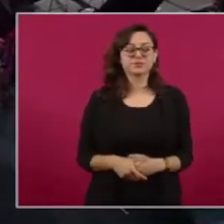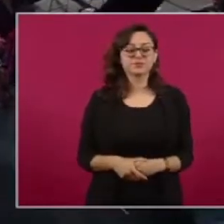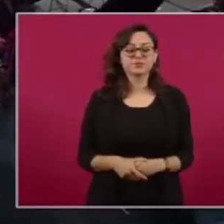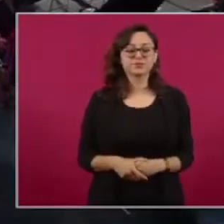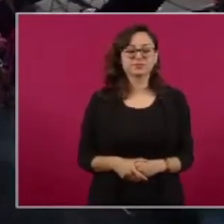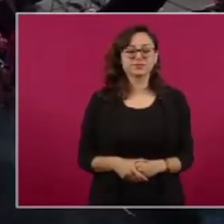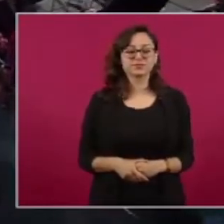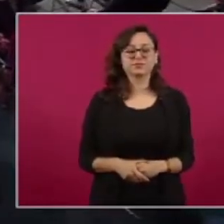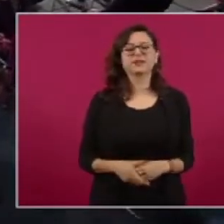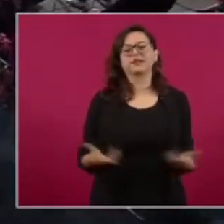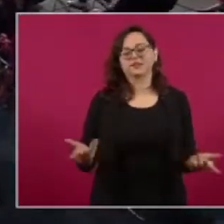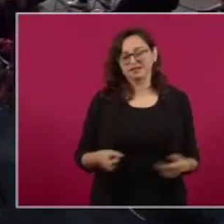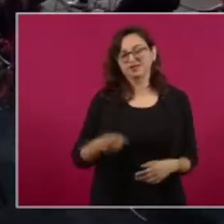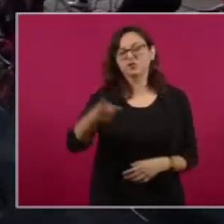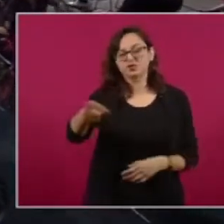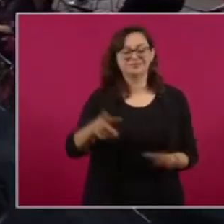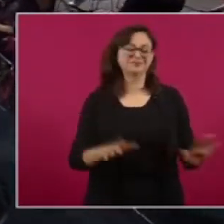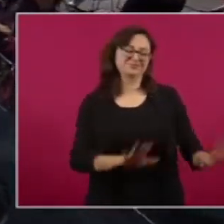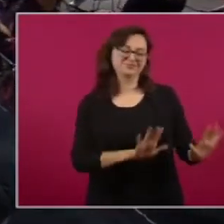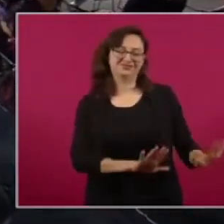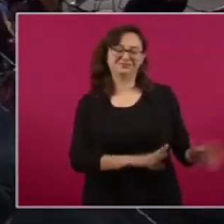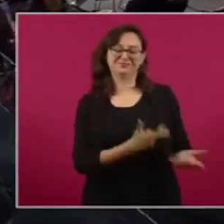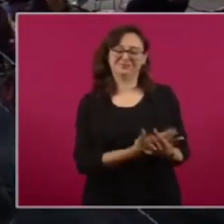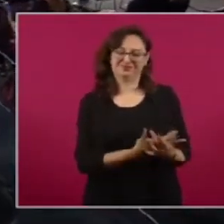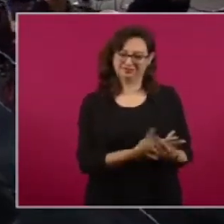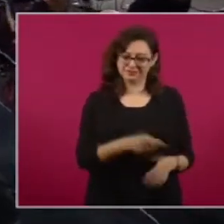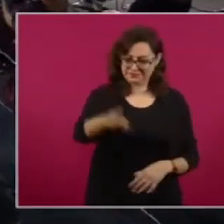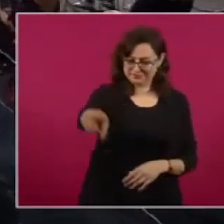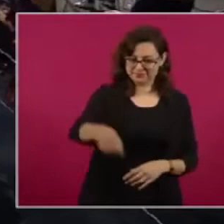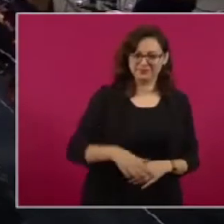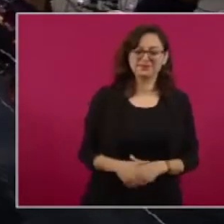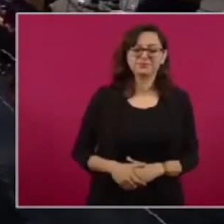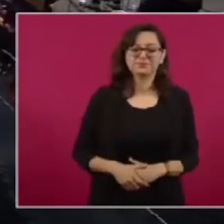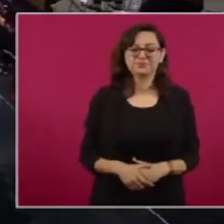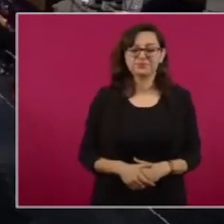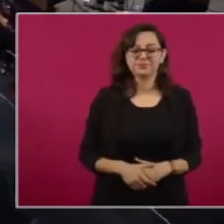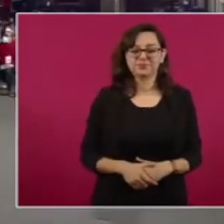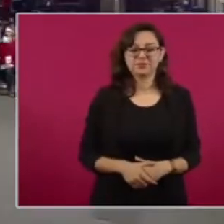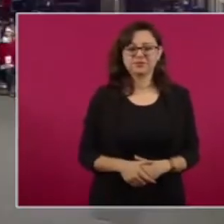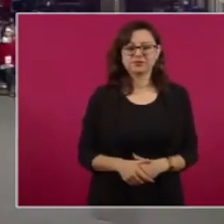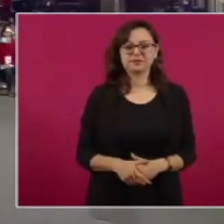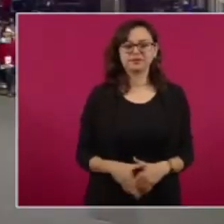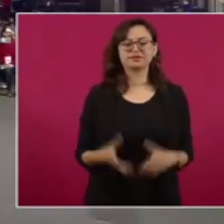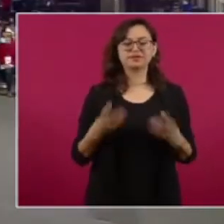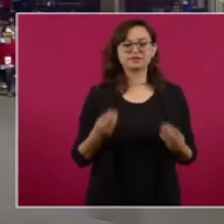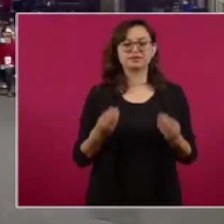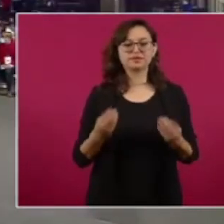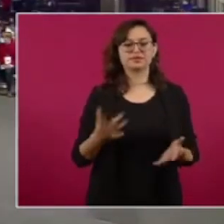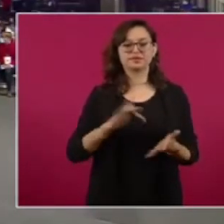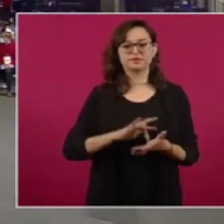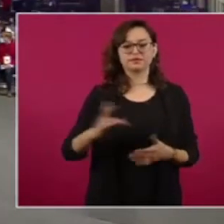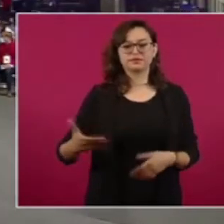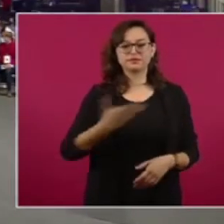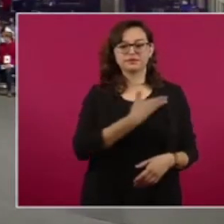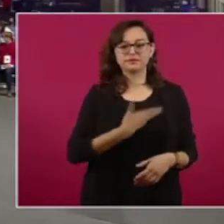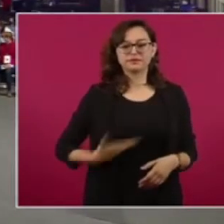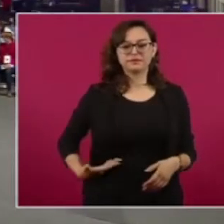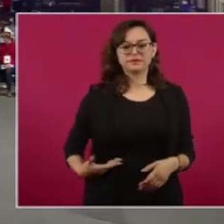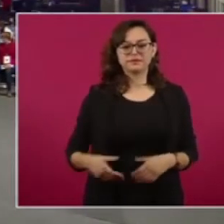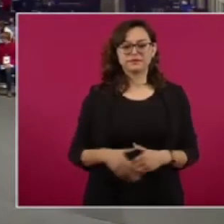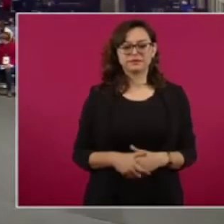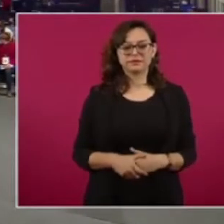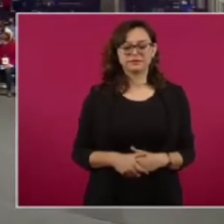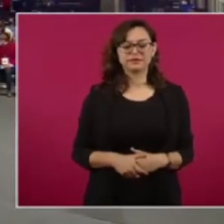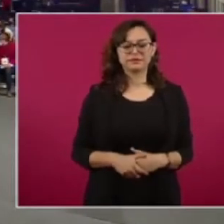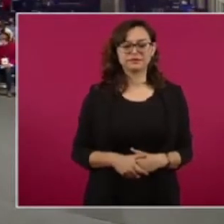A ver, pues tú de una vez, espérense. Paren. Sí, muchas gracias, señor ¿Cómo presidente. ¿Cómo se decía antes cuando…? Muchas